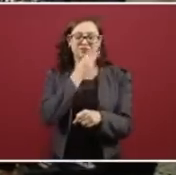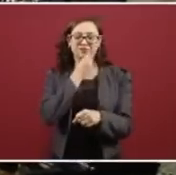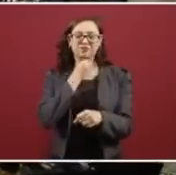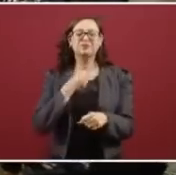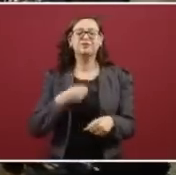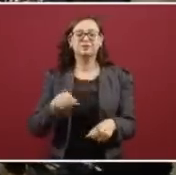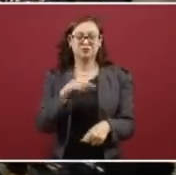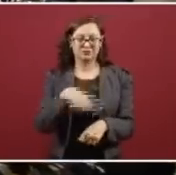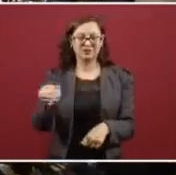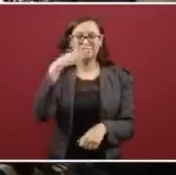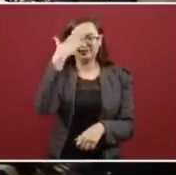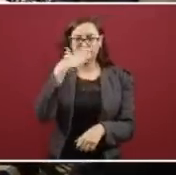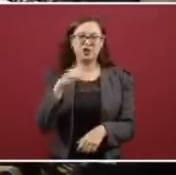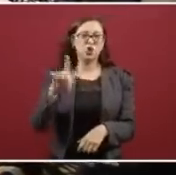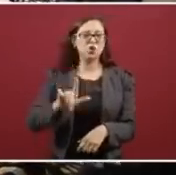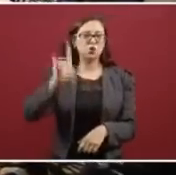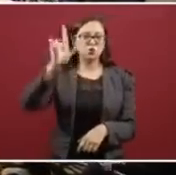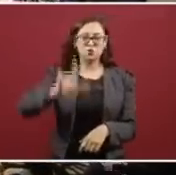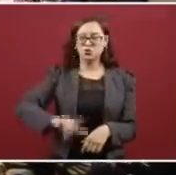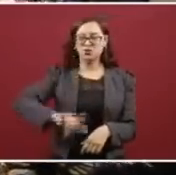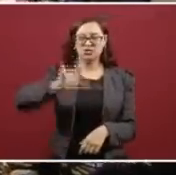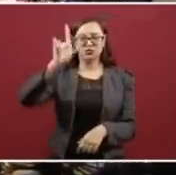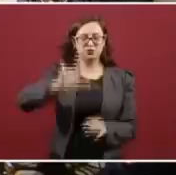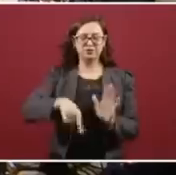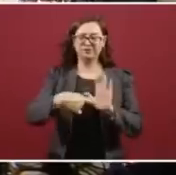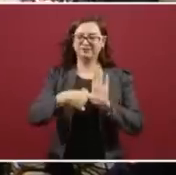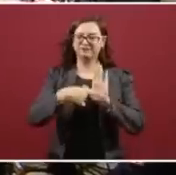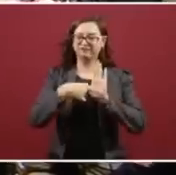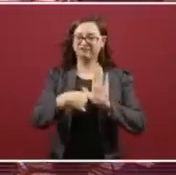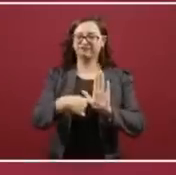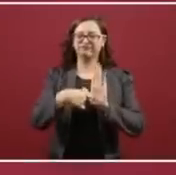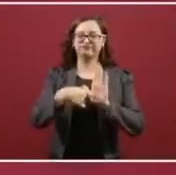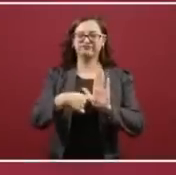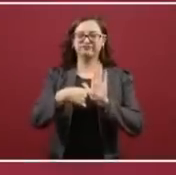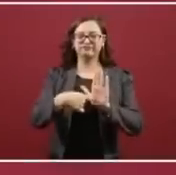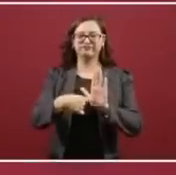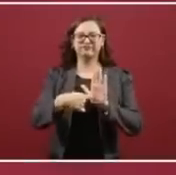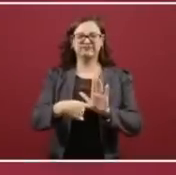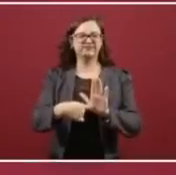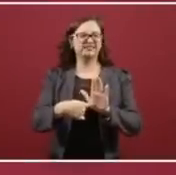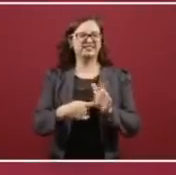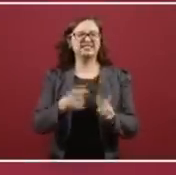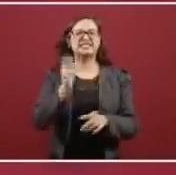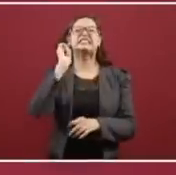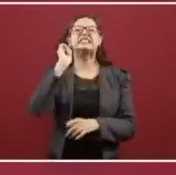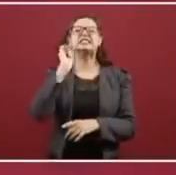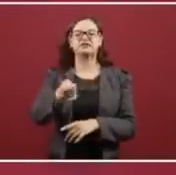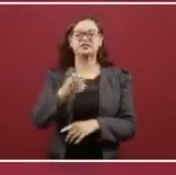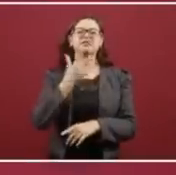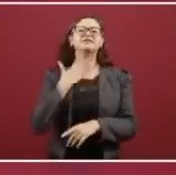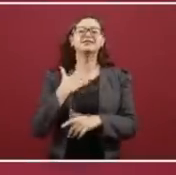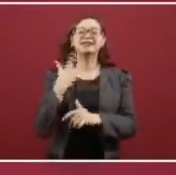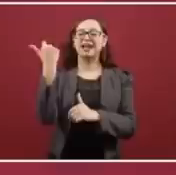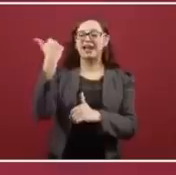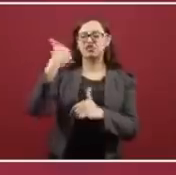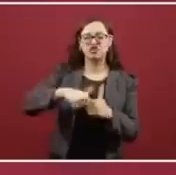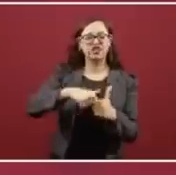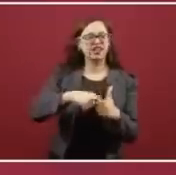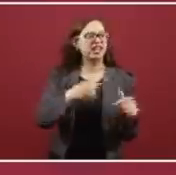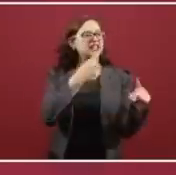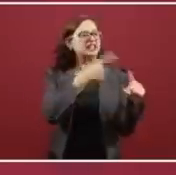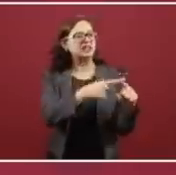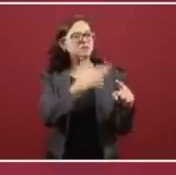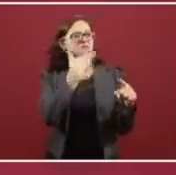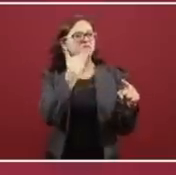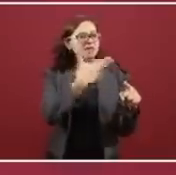lunes dar a conocer el quién es quién en los precios de las